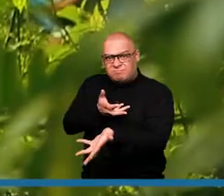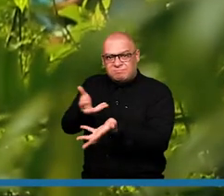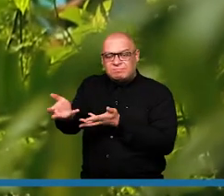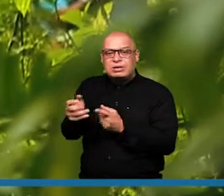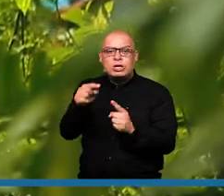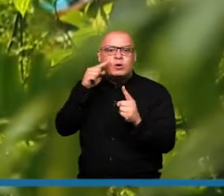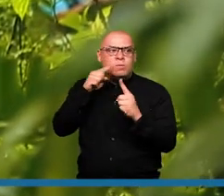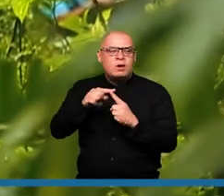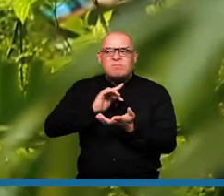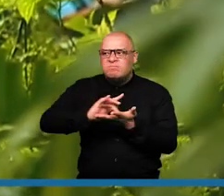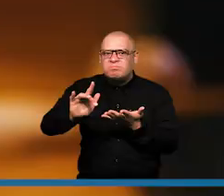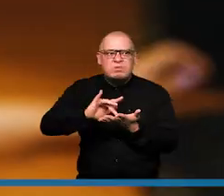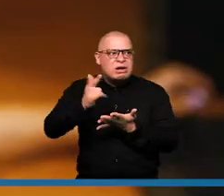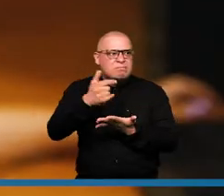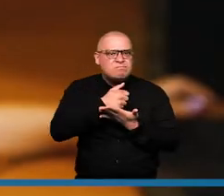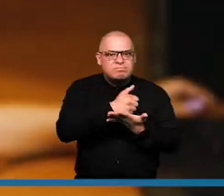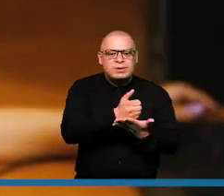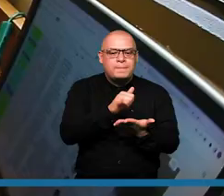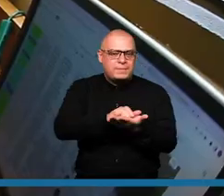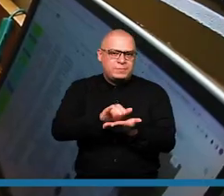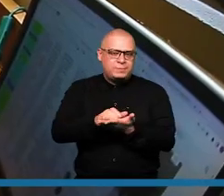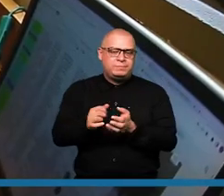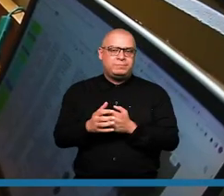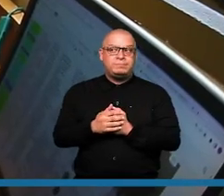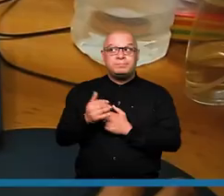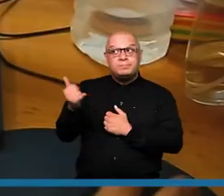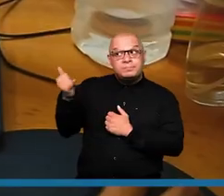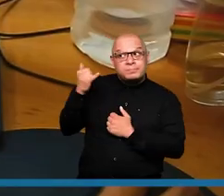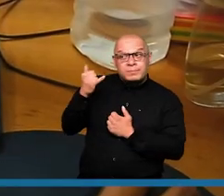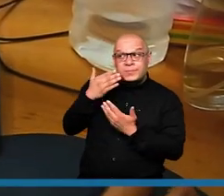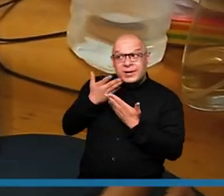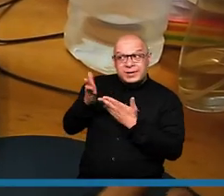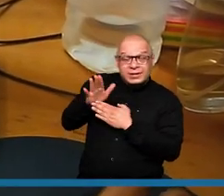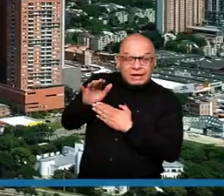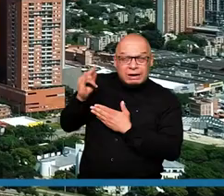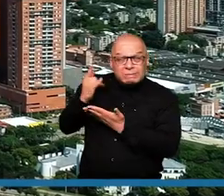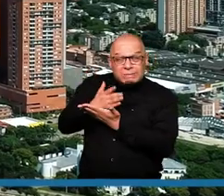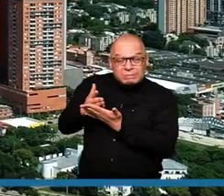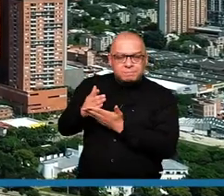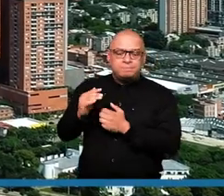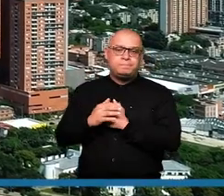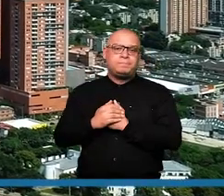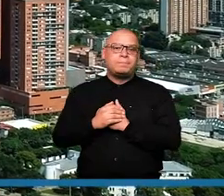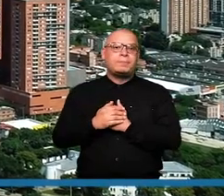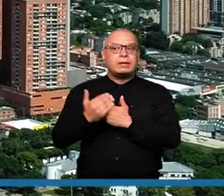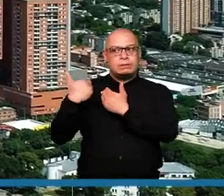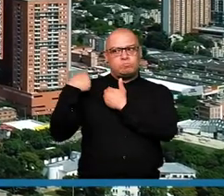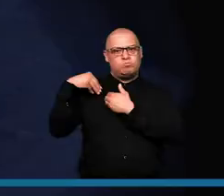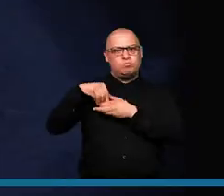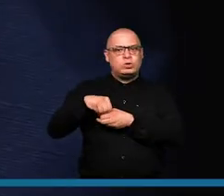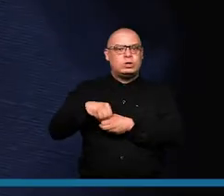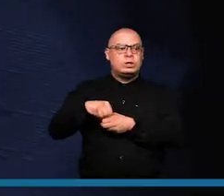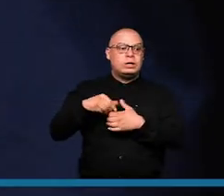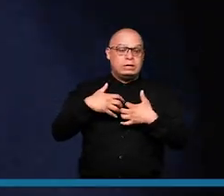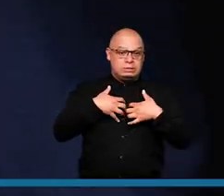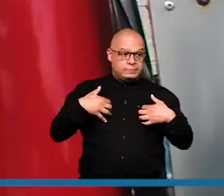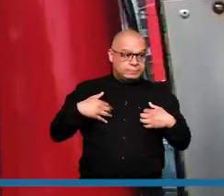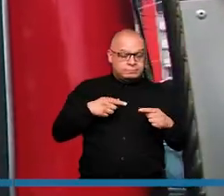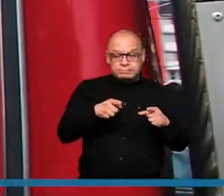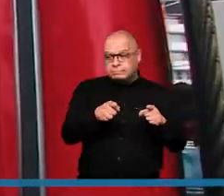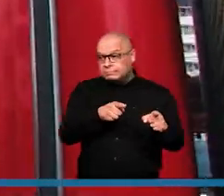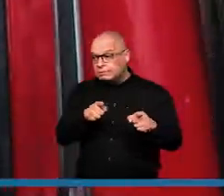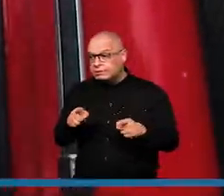desde esa línea de emergencia. Buenas tardes, habla Lady Cruz de la línea de emergencia de fauna silvestre. Una de nuestras funciones es la búsqueda y rescate, no